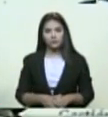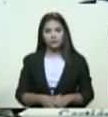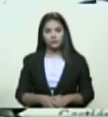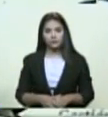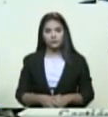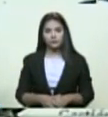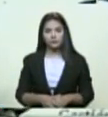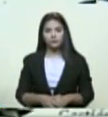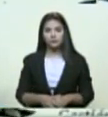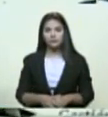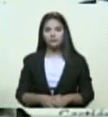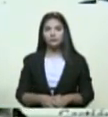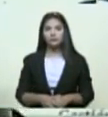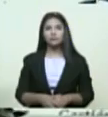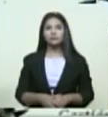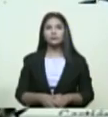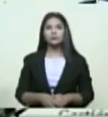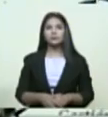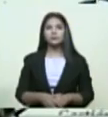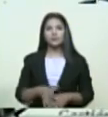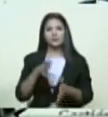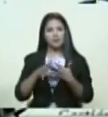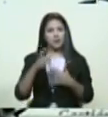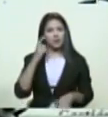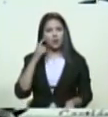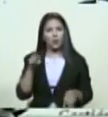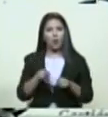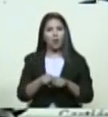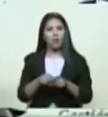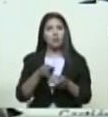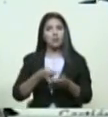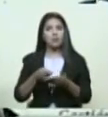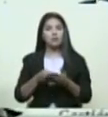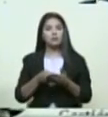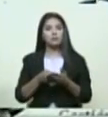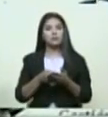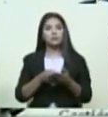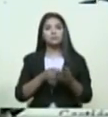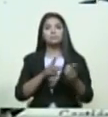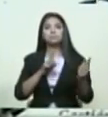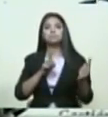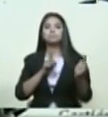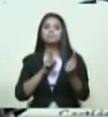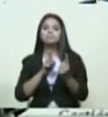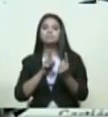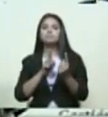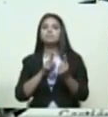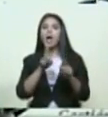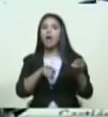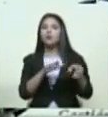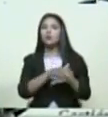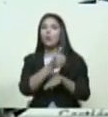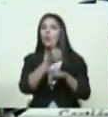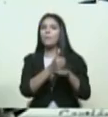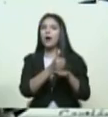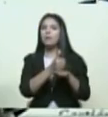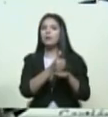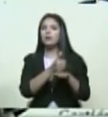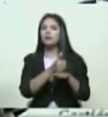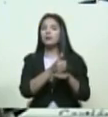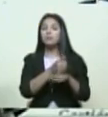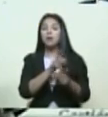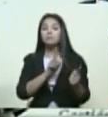a la manera de los capos, citaban presuntos culpables de delitos objeto de